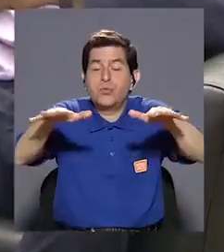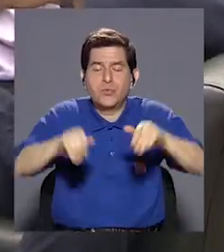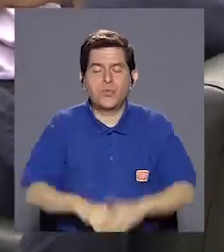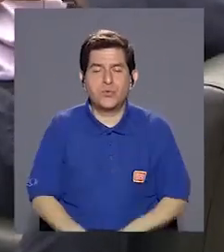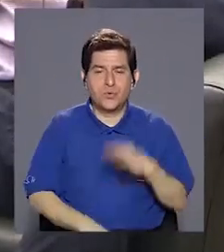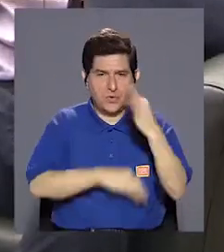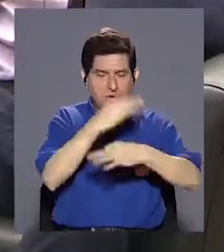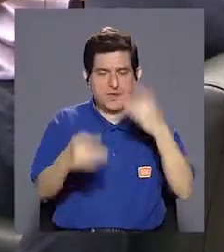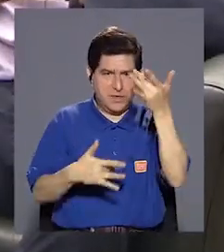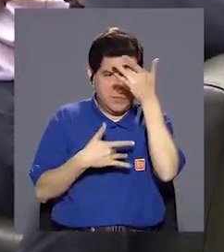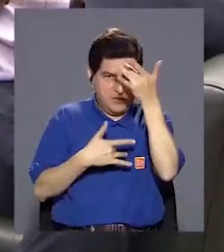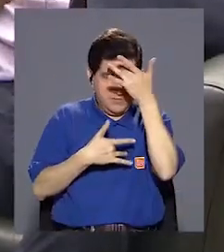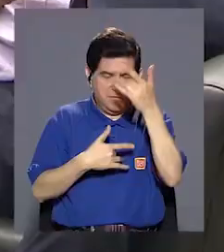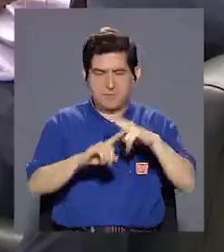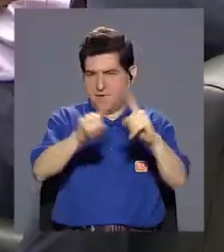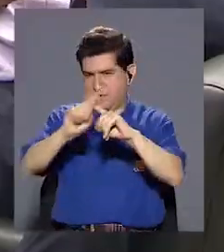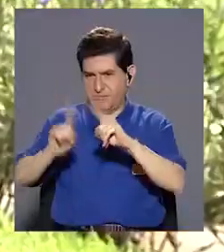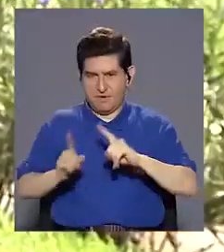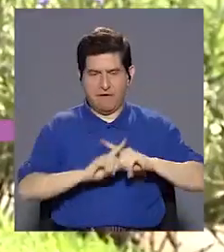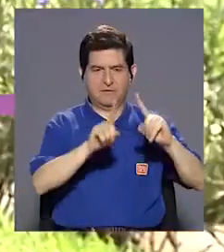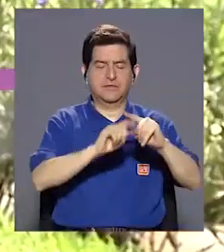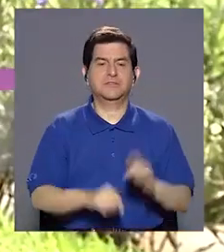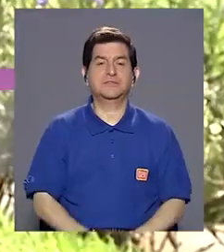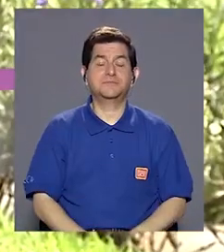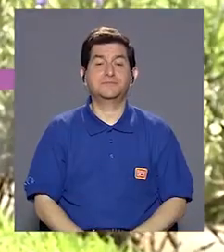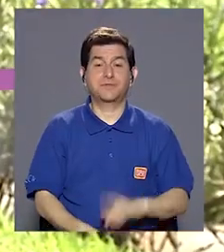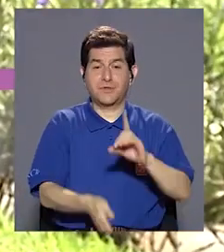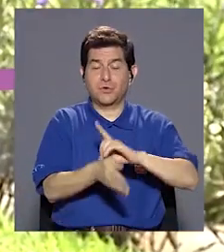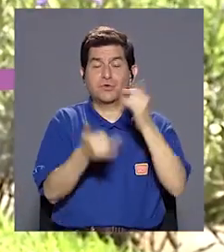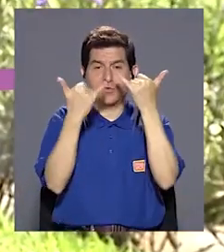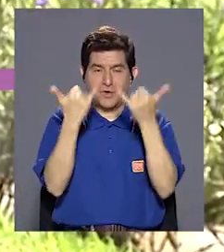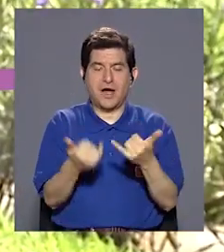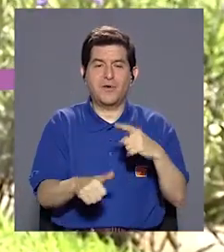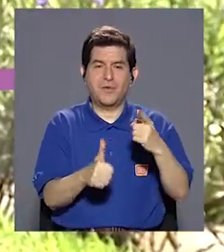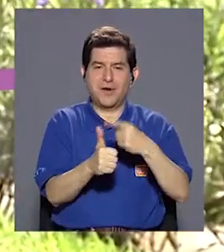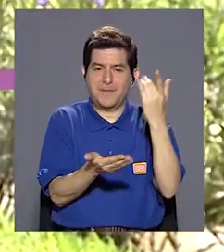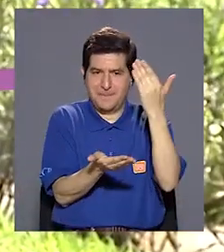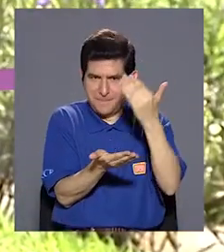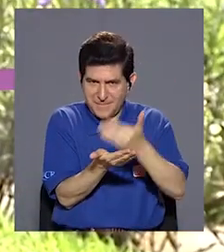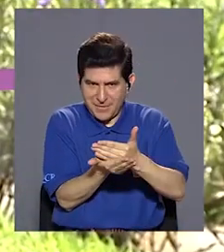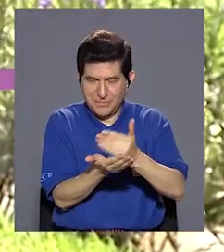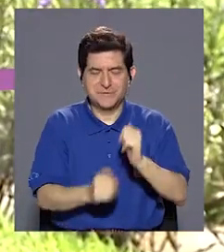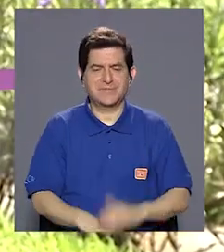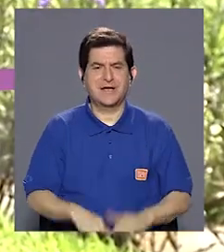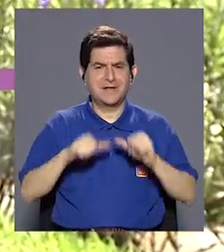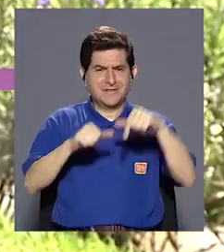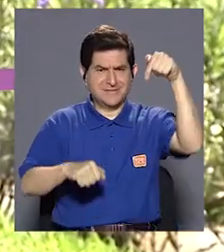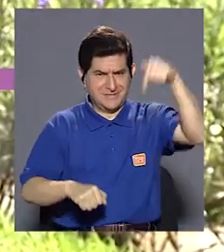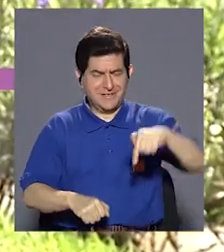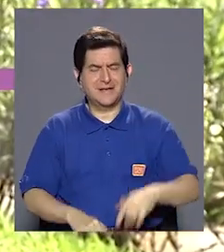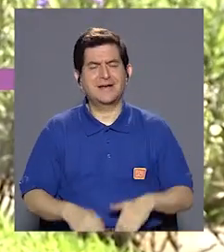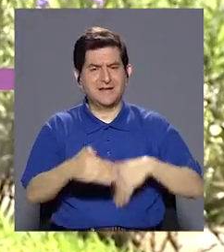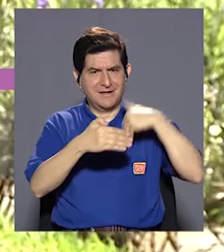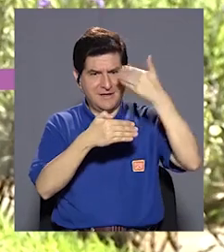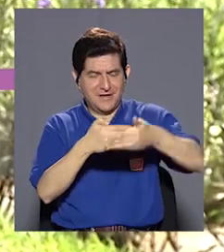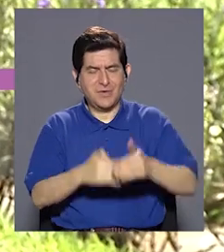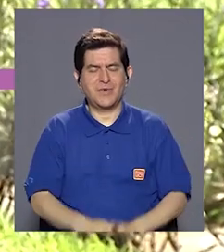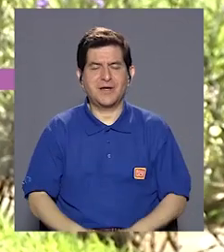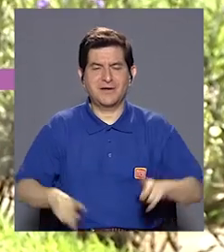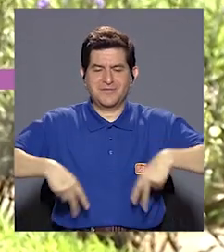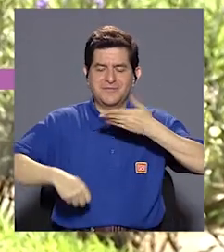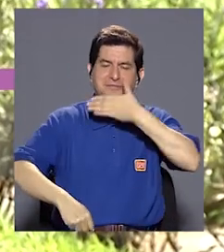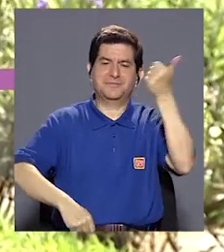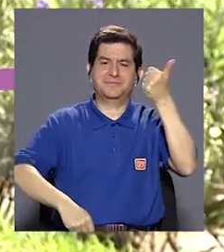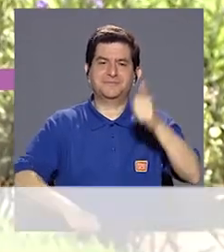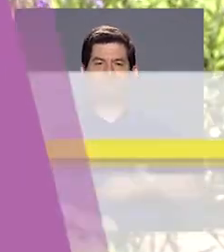transmisión de este tipo de enfermedades. Bueno, doctor, es momento de hacer una primera pausa. Quédese con nosotros y ya regresamos con